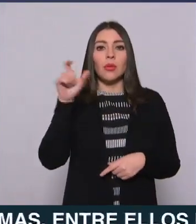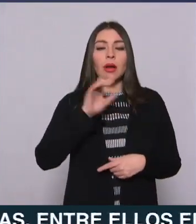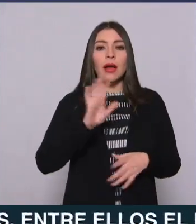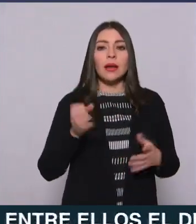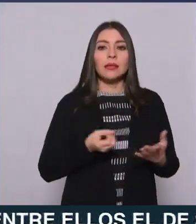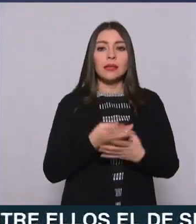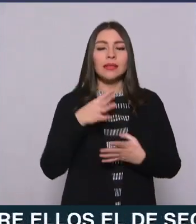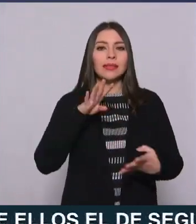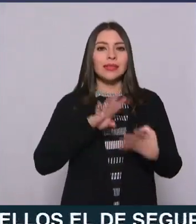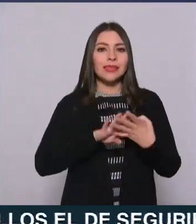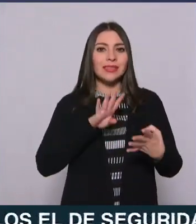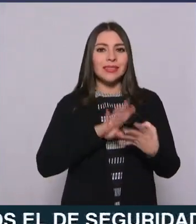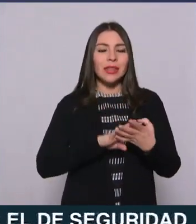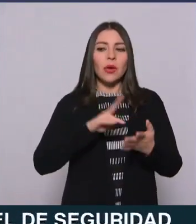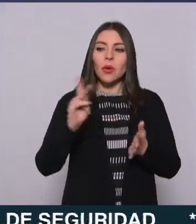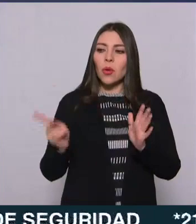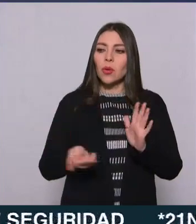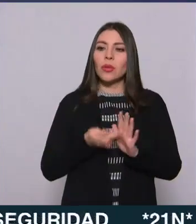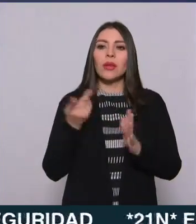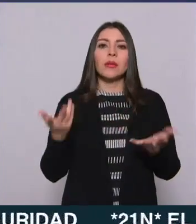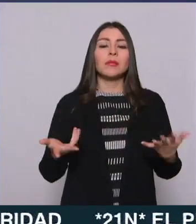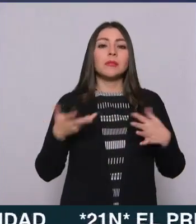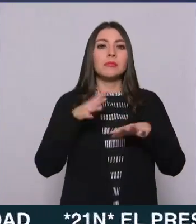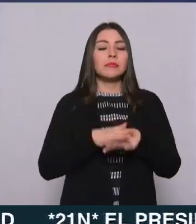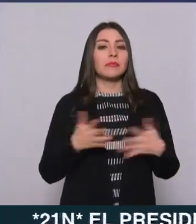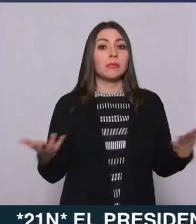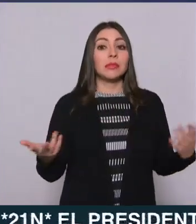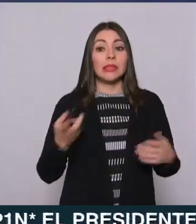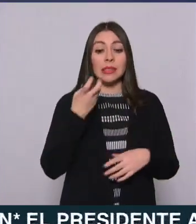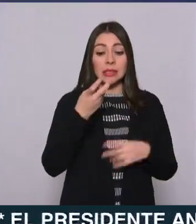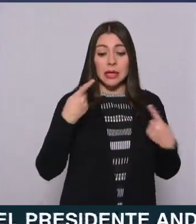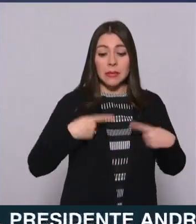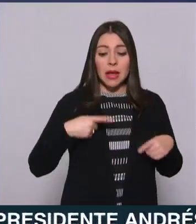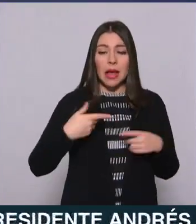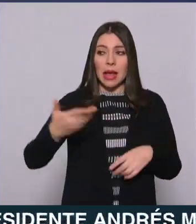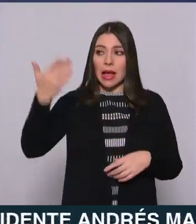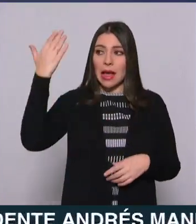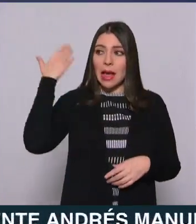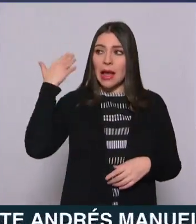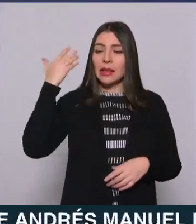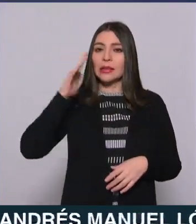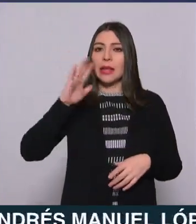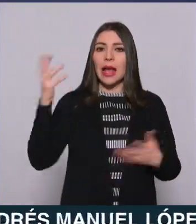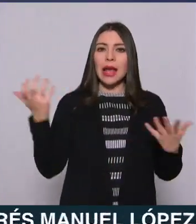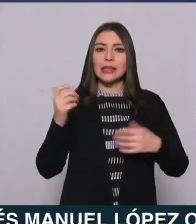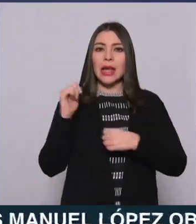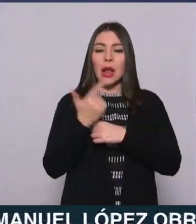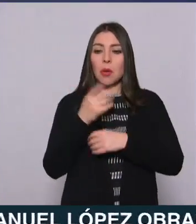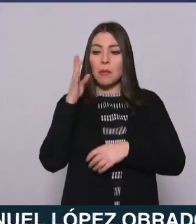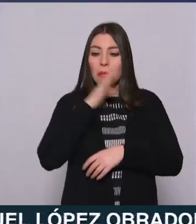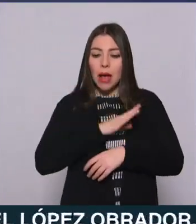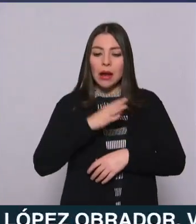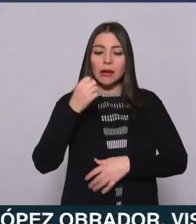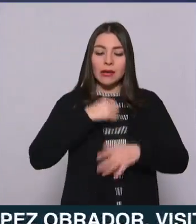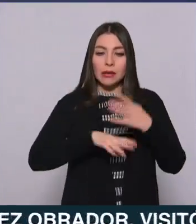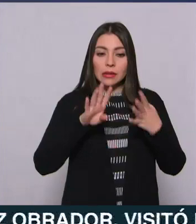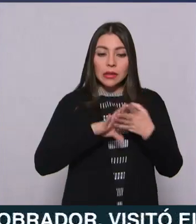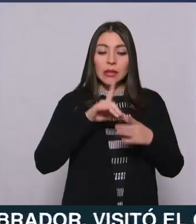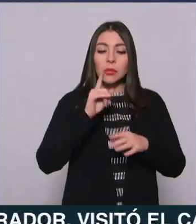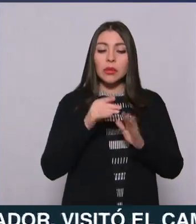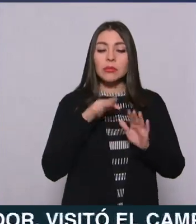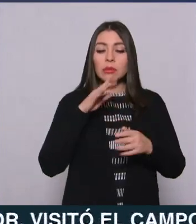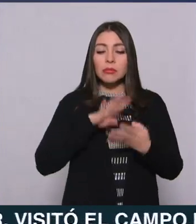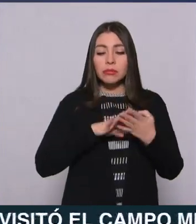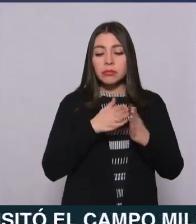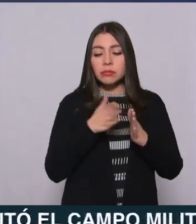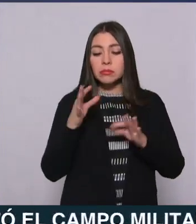relaciona con la posibilidad de que una persona que cometió un delito pueda reintegrarse a la sociedad y que es uno de los derechos fundamentales que se deben hacer valer en